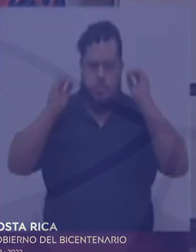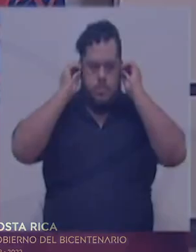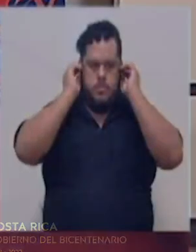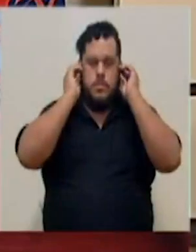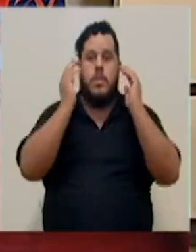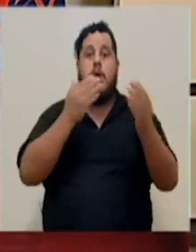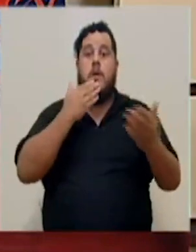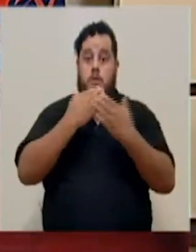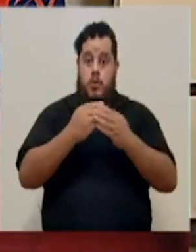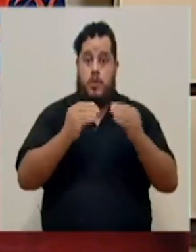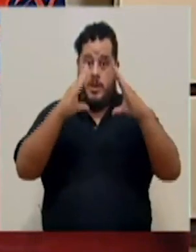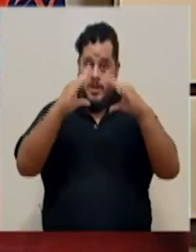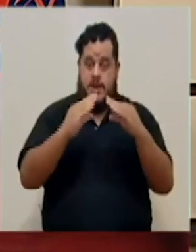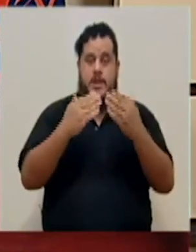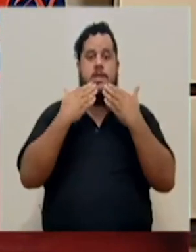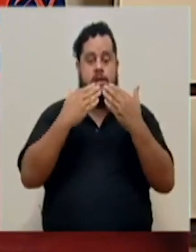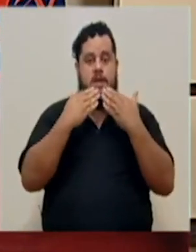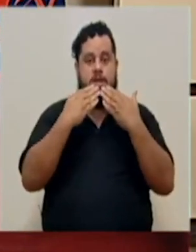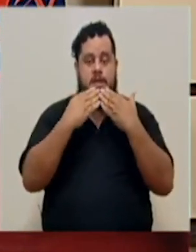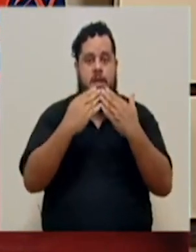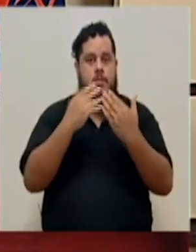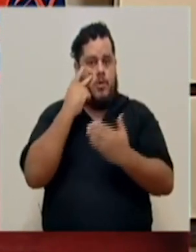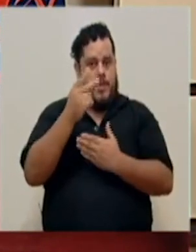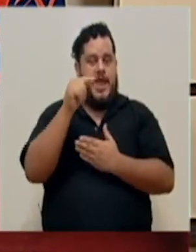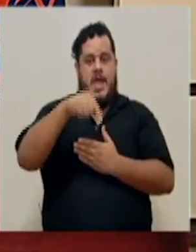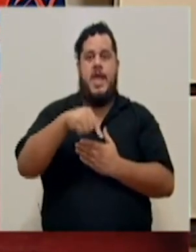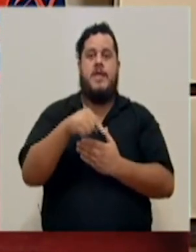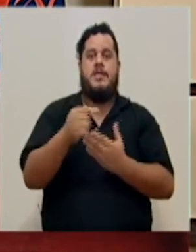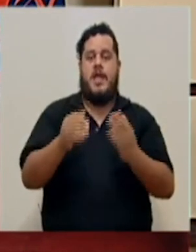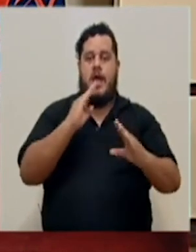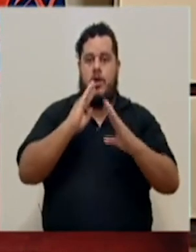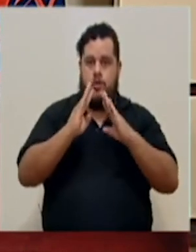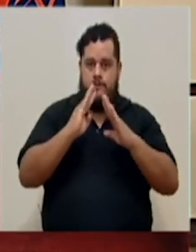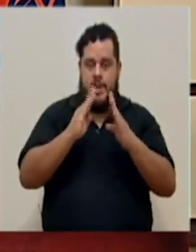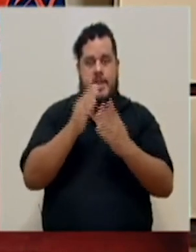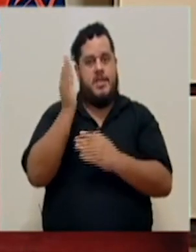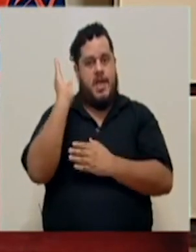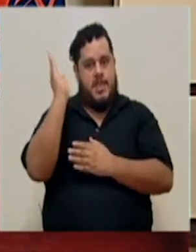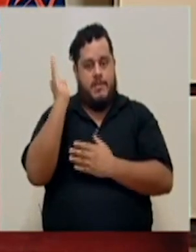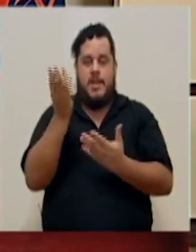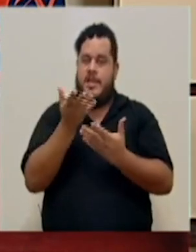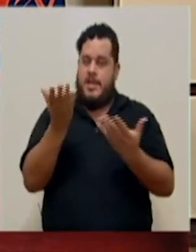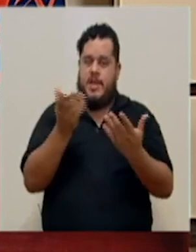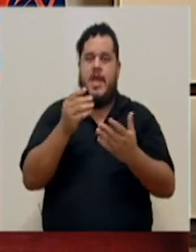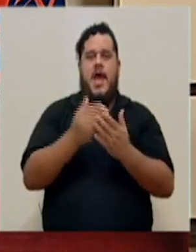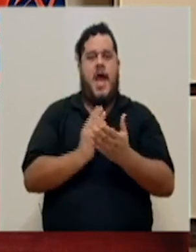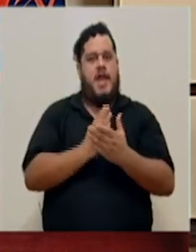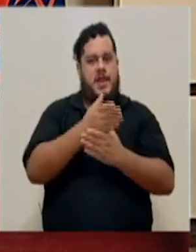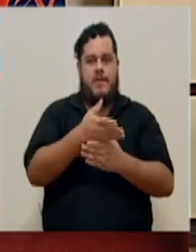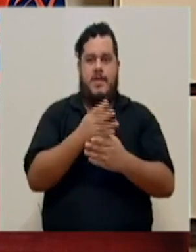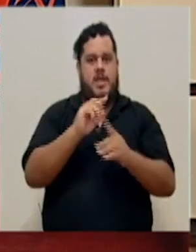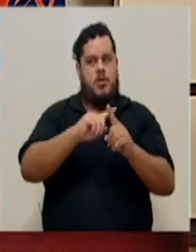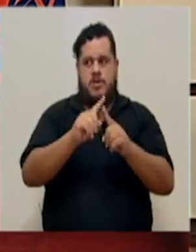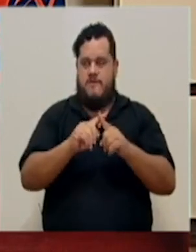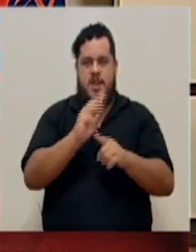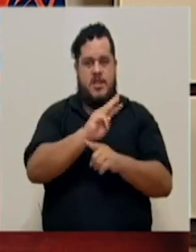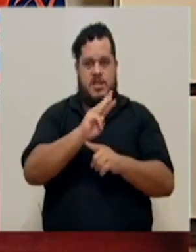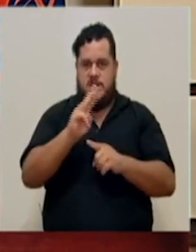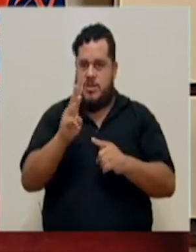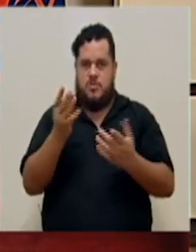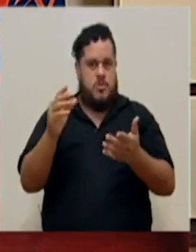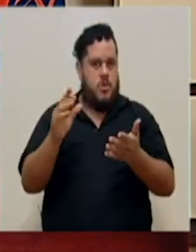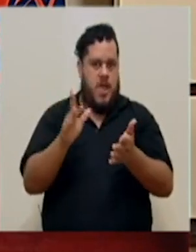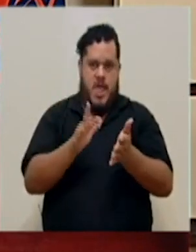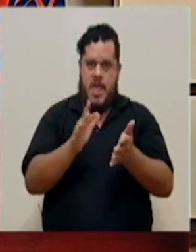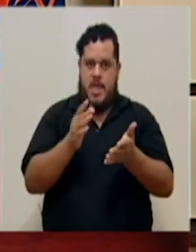Muy buenas tardes, gracias por sintonizar esta conferencia de prensa a través de las distintas plataformas de los medios de comunicación, donde las autoridades de